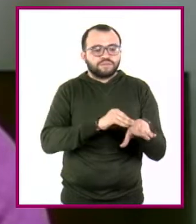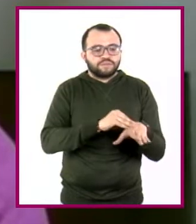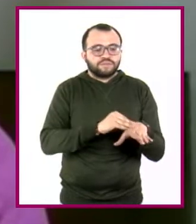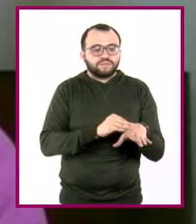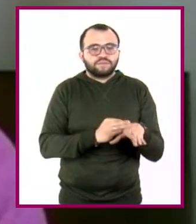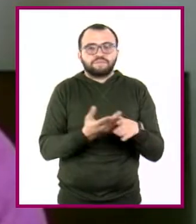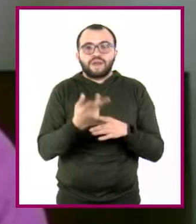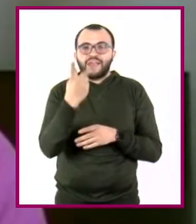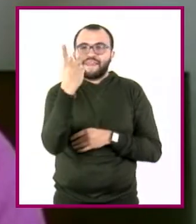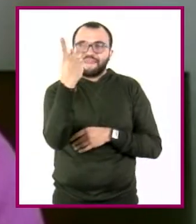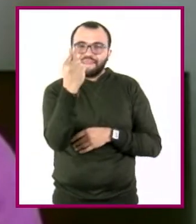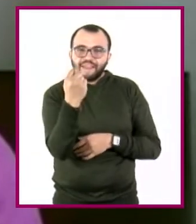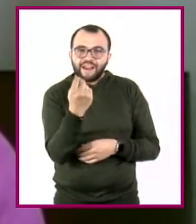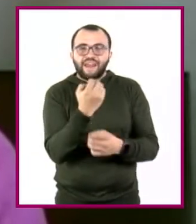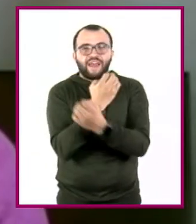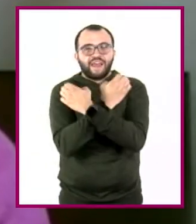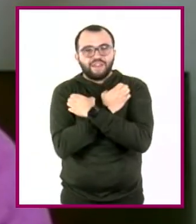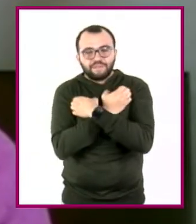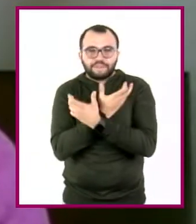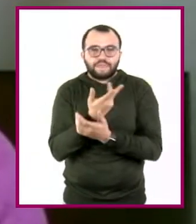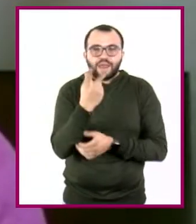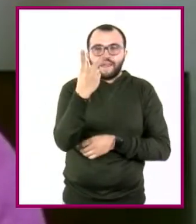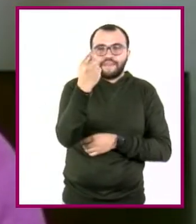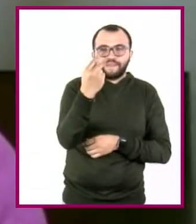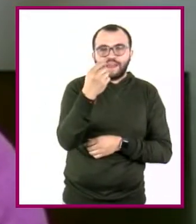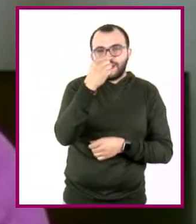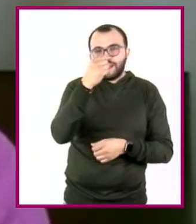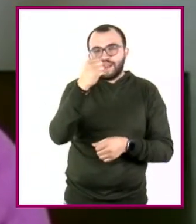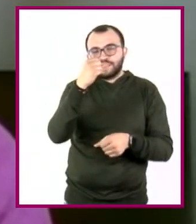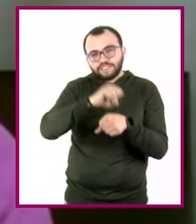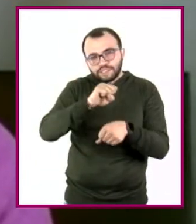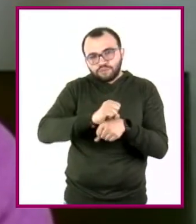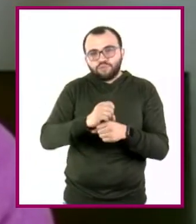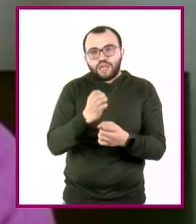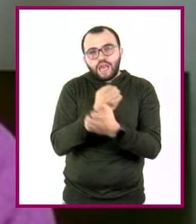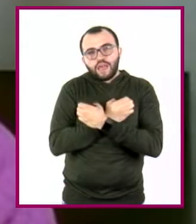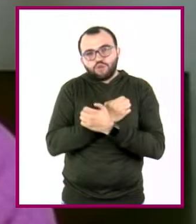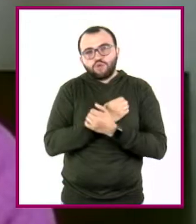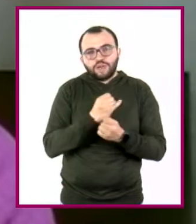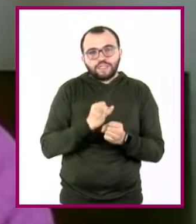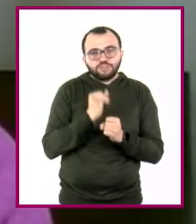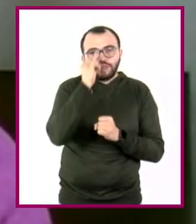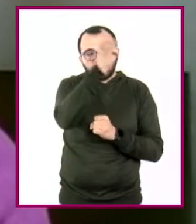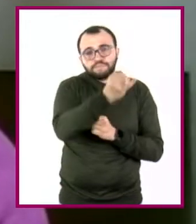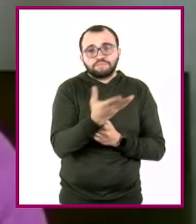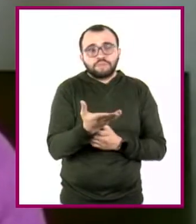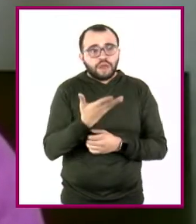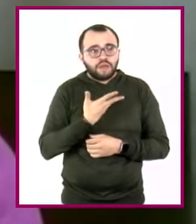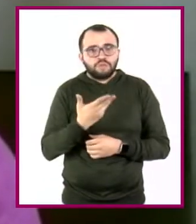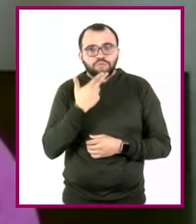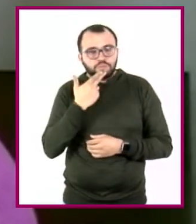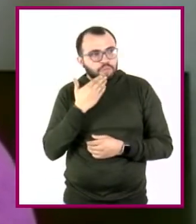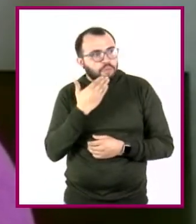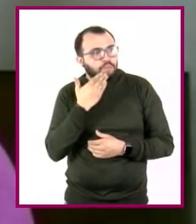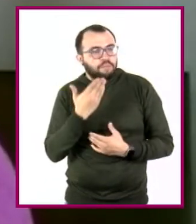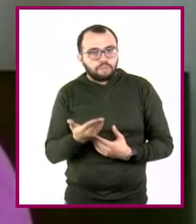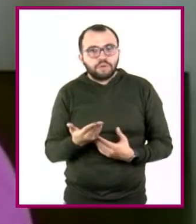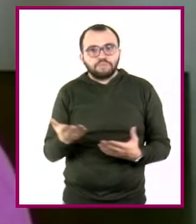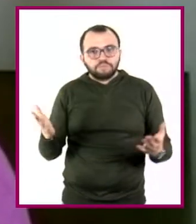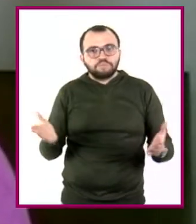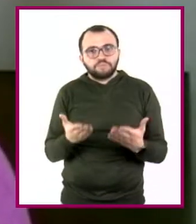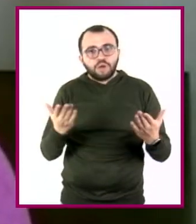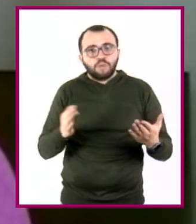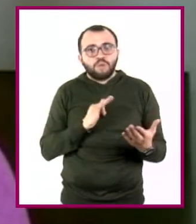de teleeducación, la telesecundaria, educación a distancia, que probó ser muy útil y probó efectivamente que